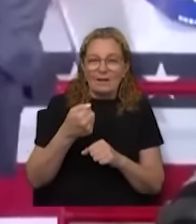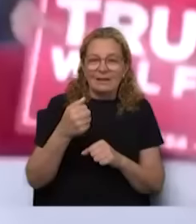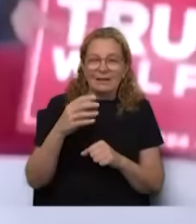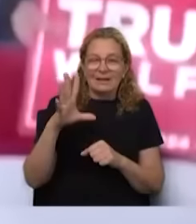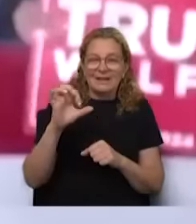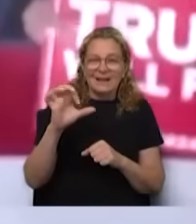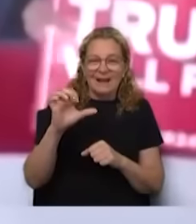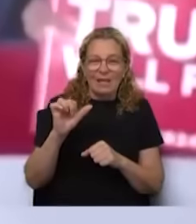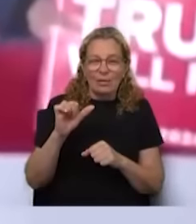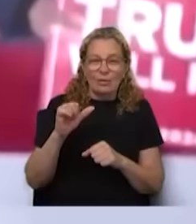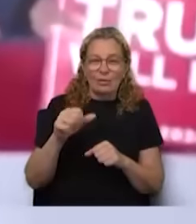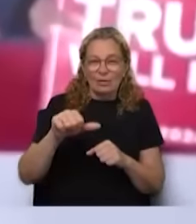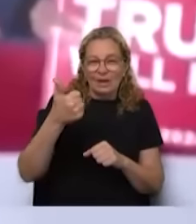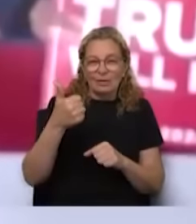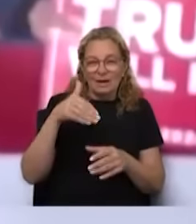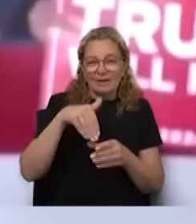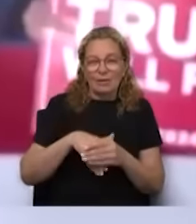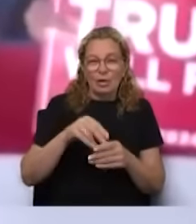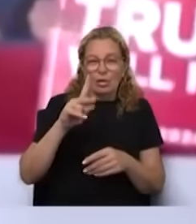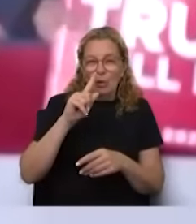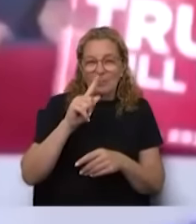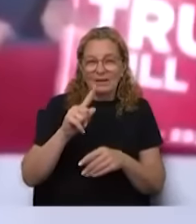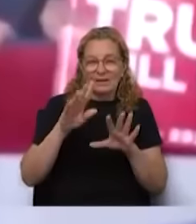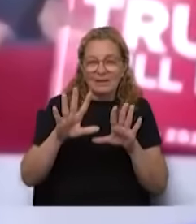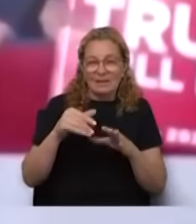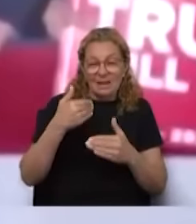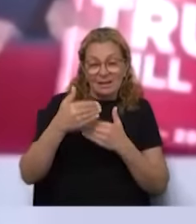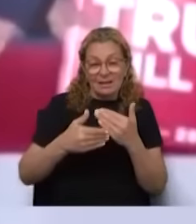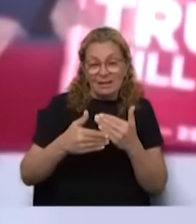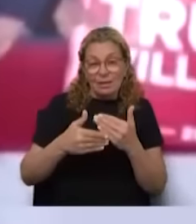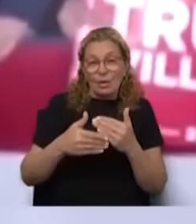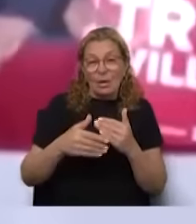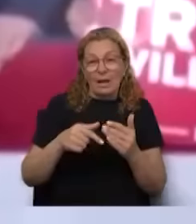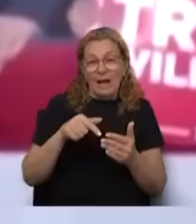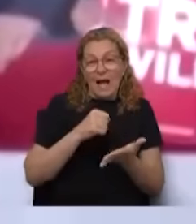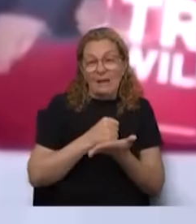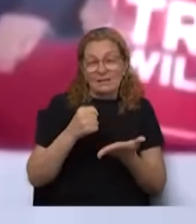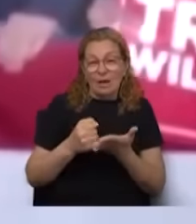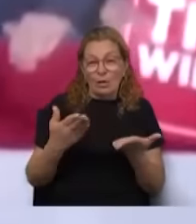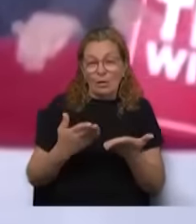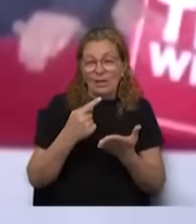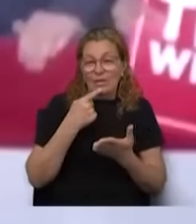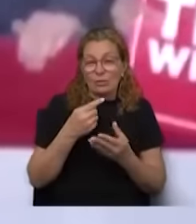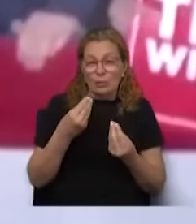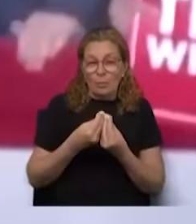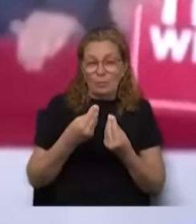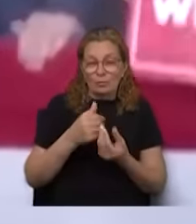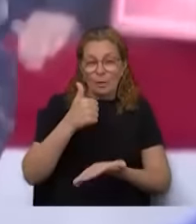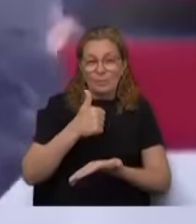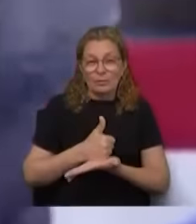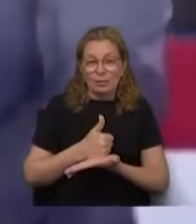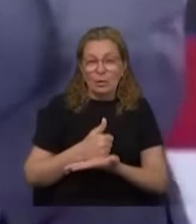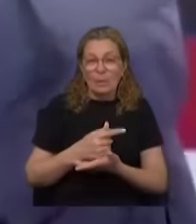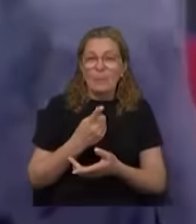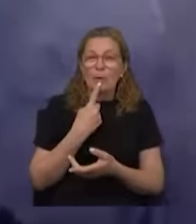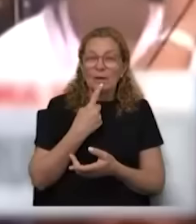la Florida tras ganar las elecciones en 2010 y ha permanecido en el cargo desde entonces Donde ha expresado activamente su posición en cuestiones